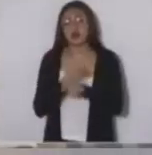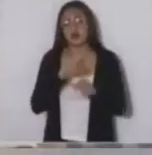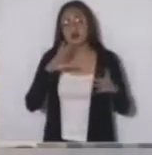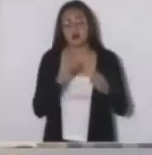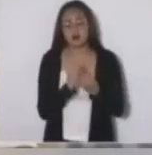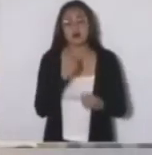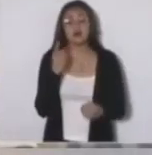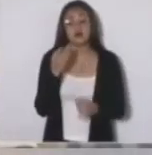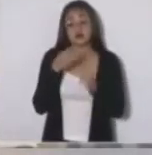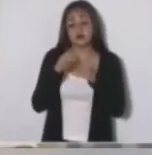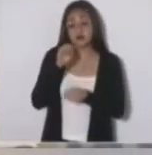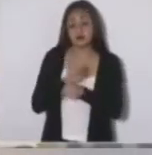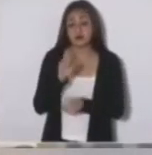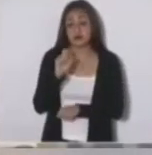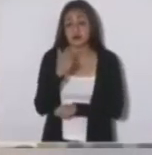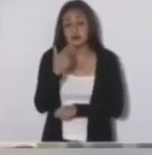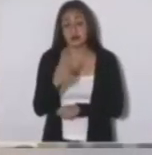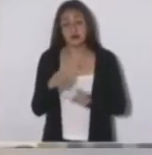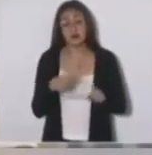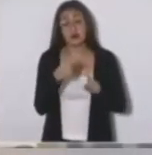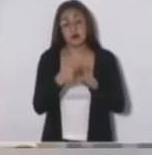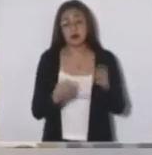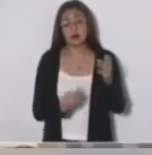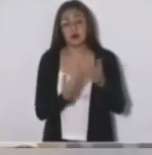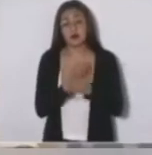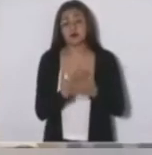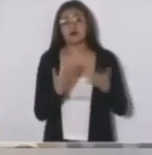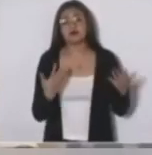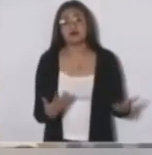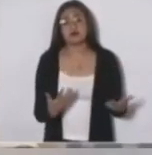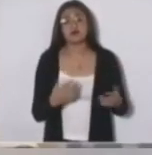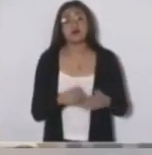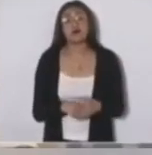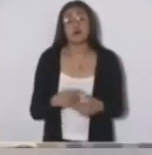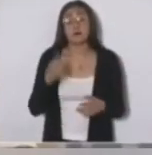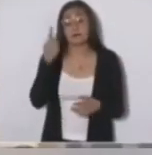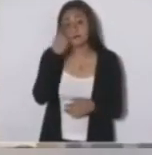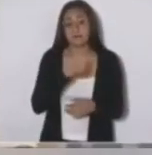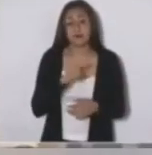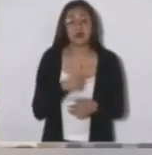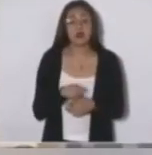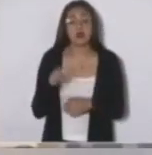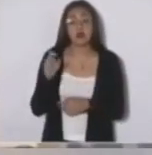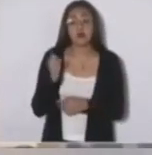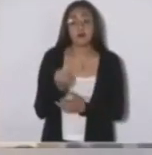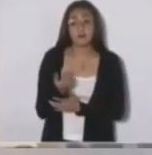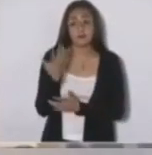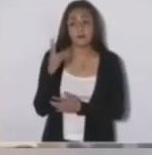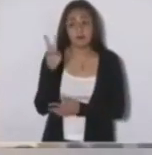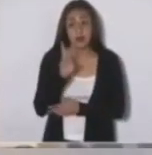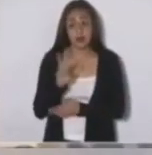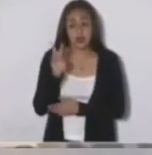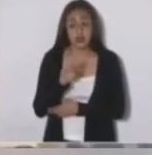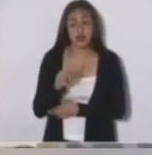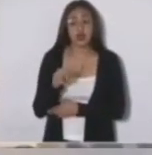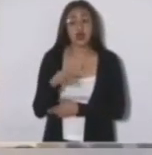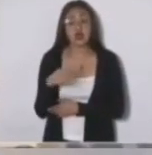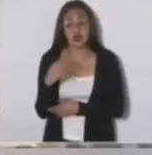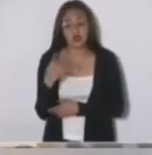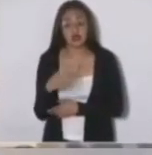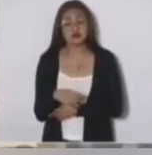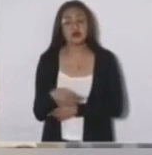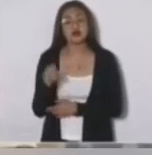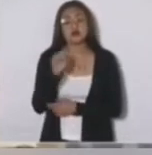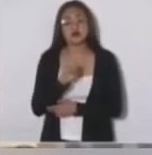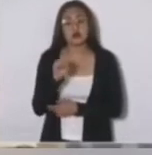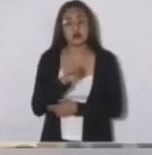El acumulado de fin de semana, 27 casos nuevos. Para corte del viernes por la noche, 14. Para el